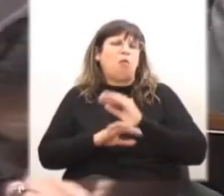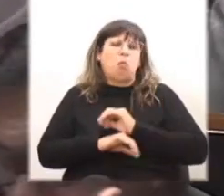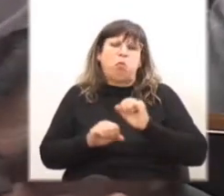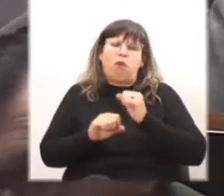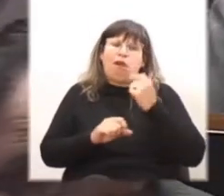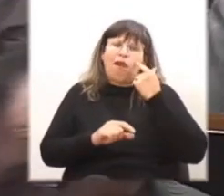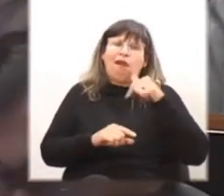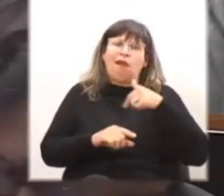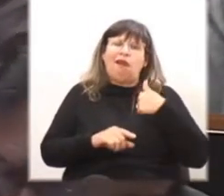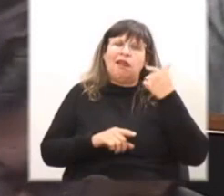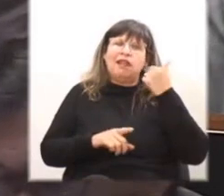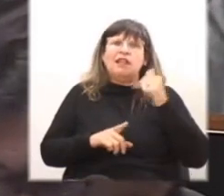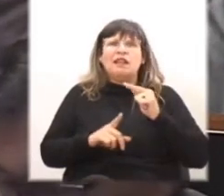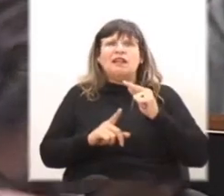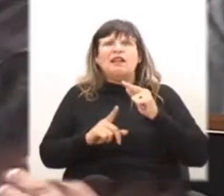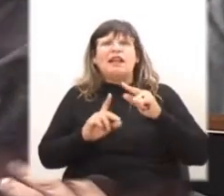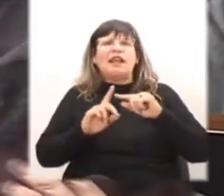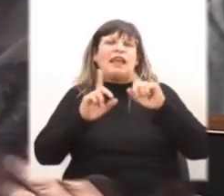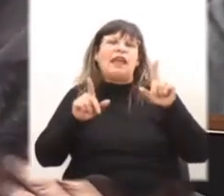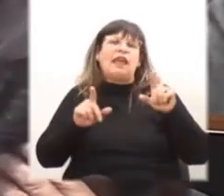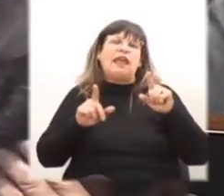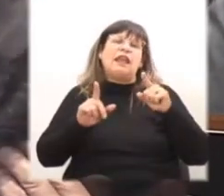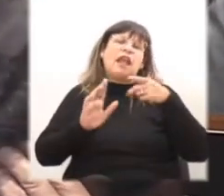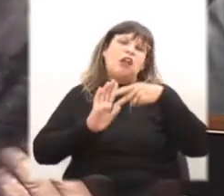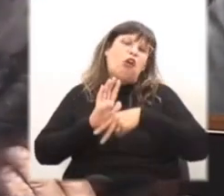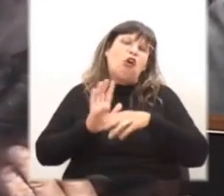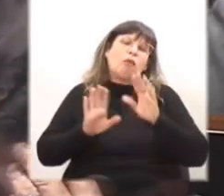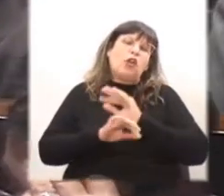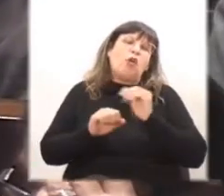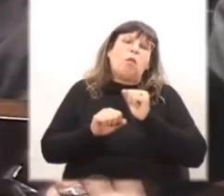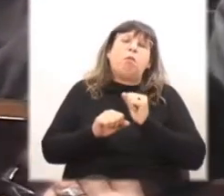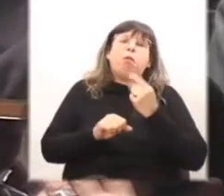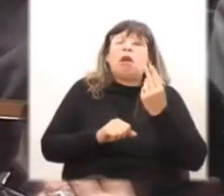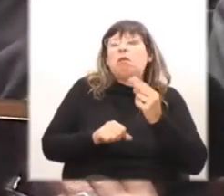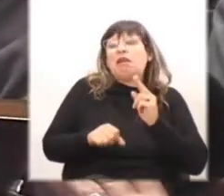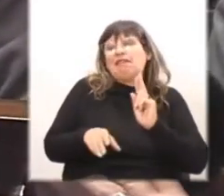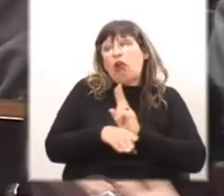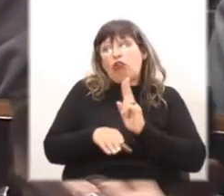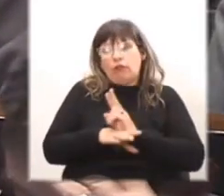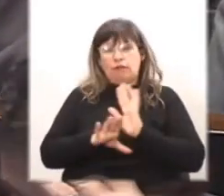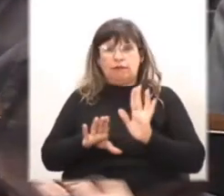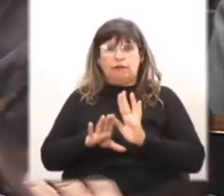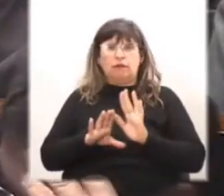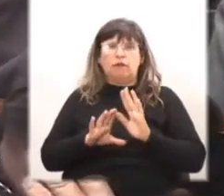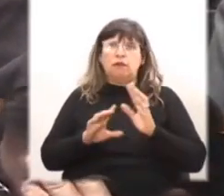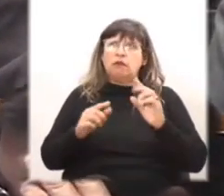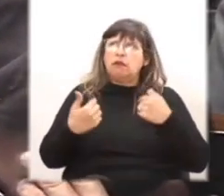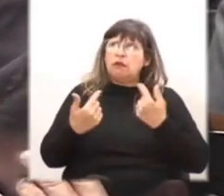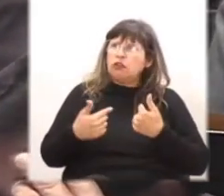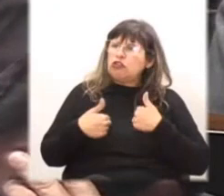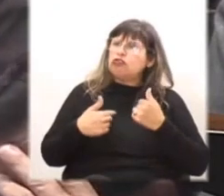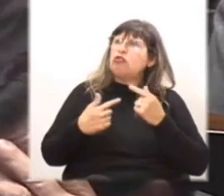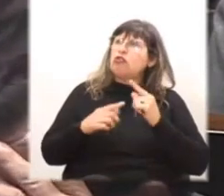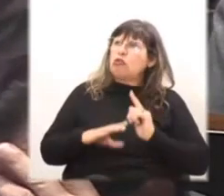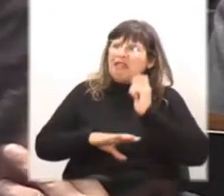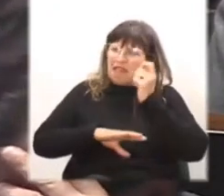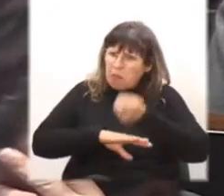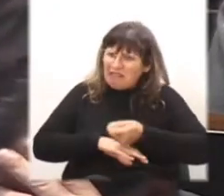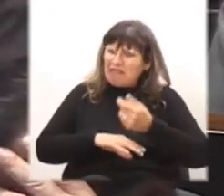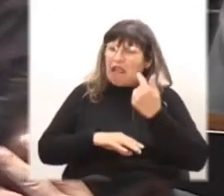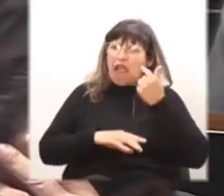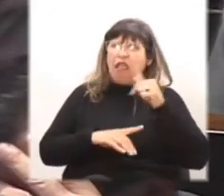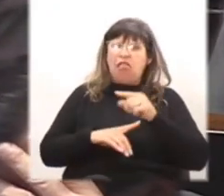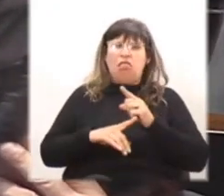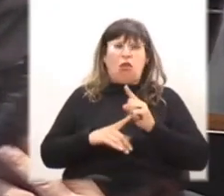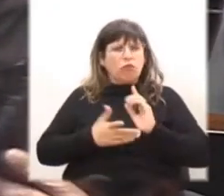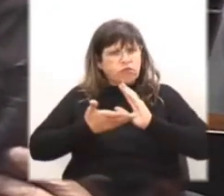que el marco normativo no permite el contralor. Nos parece que si nosotros estamos invirtiendo y